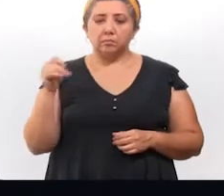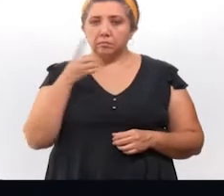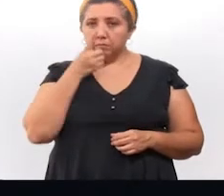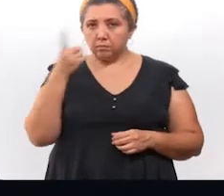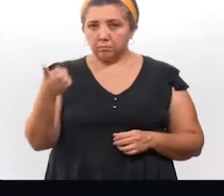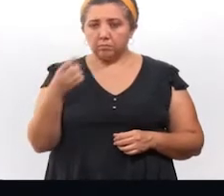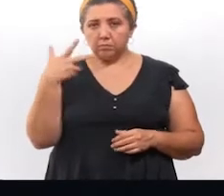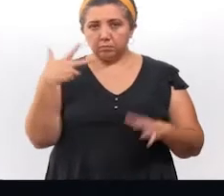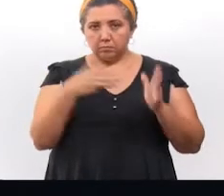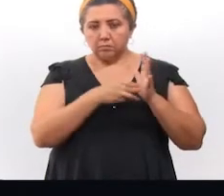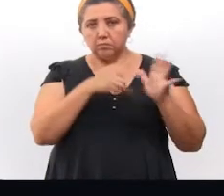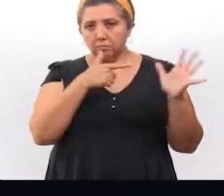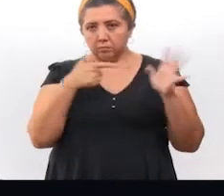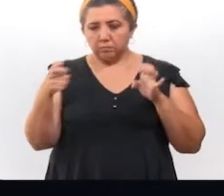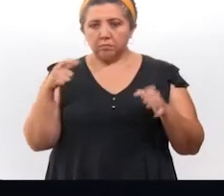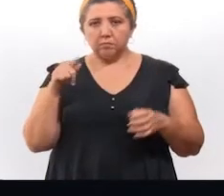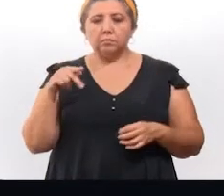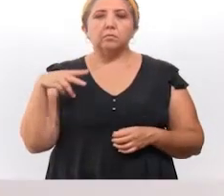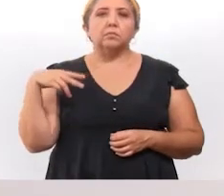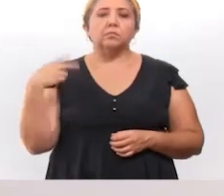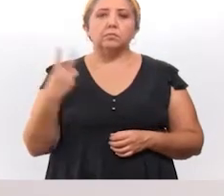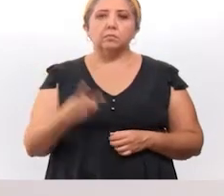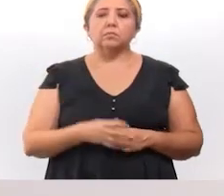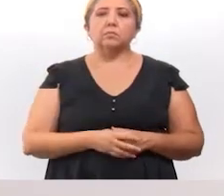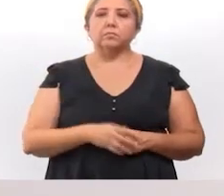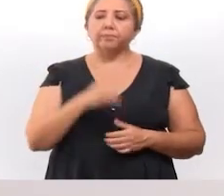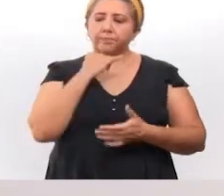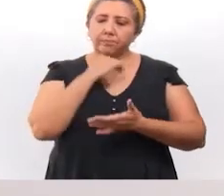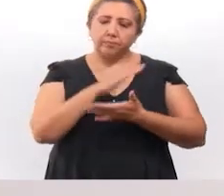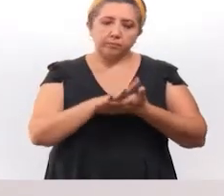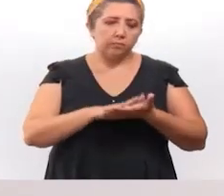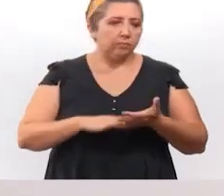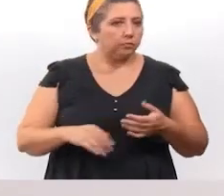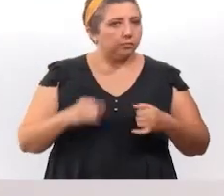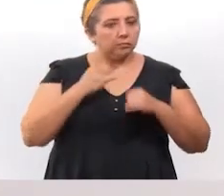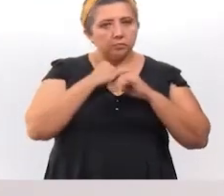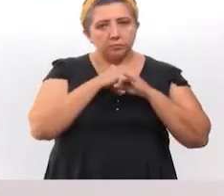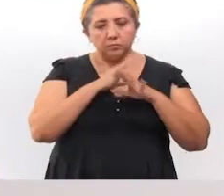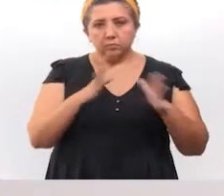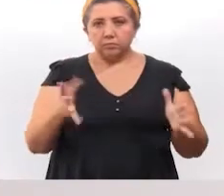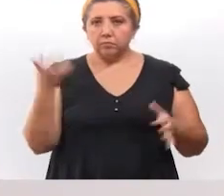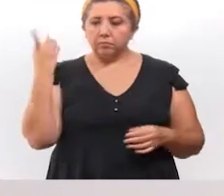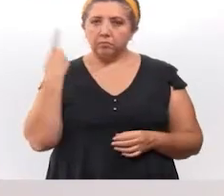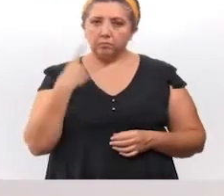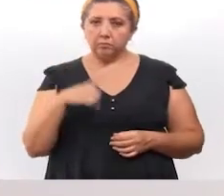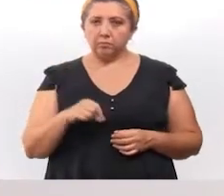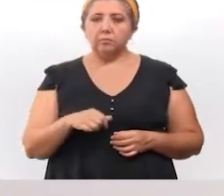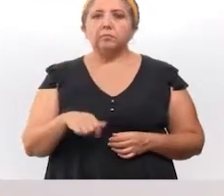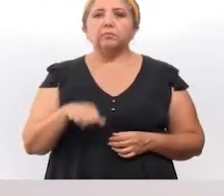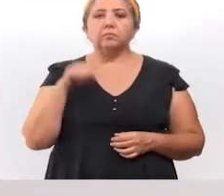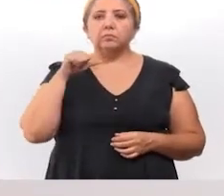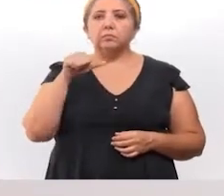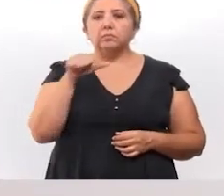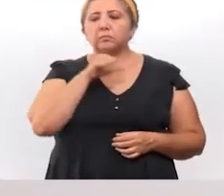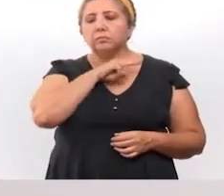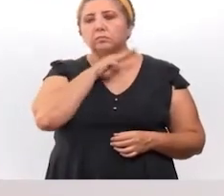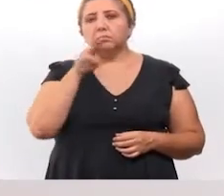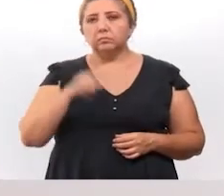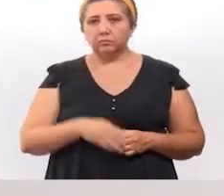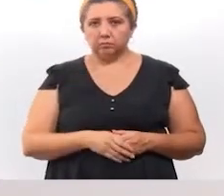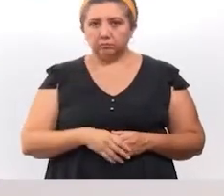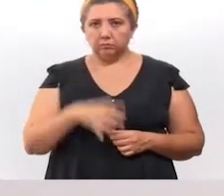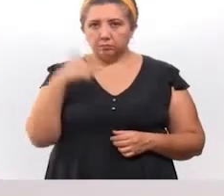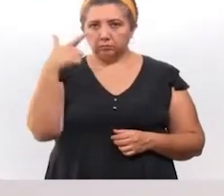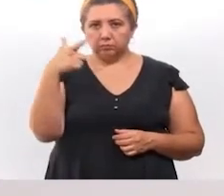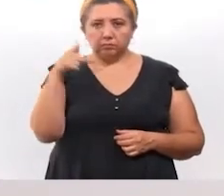poniente 8.782. Lamentablemente en este parte médico informamos de 16 fallecimientos,